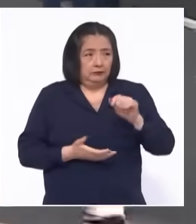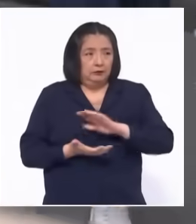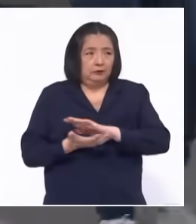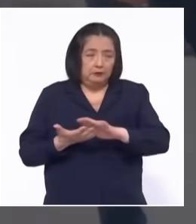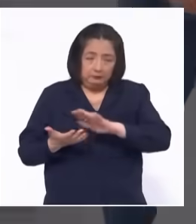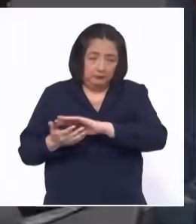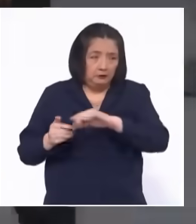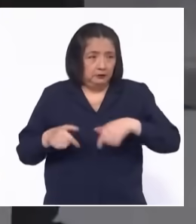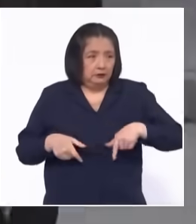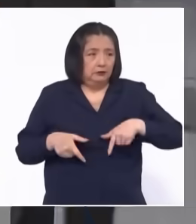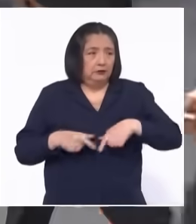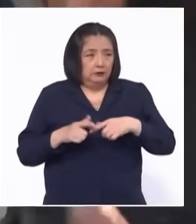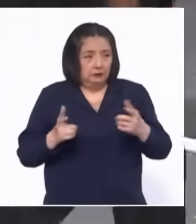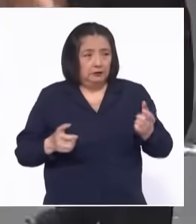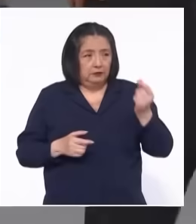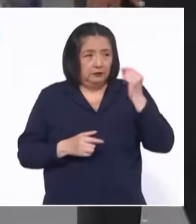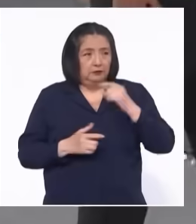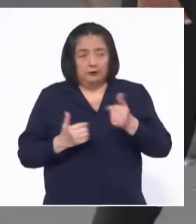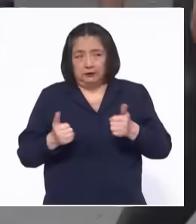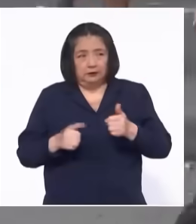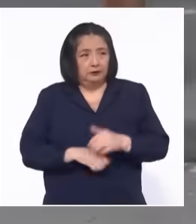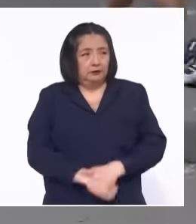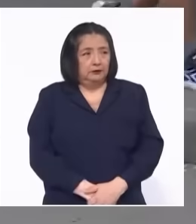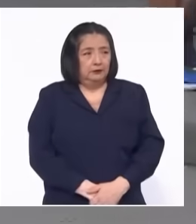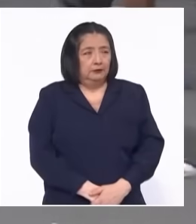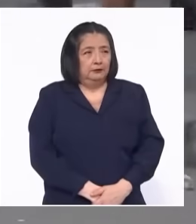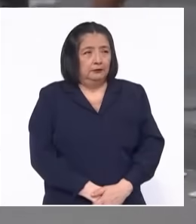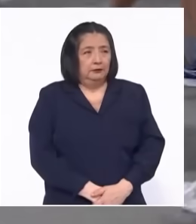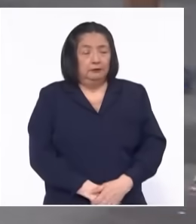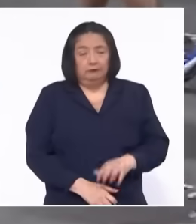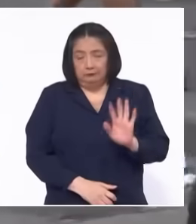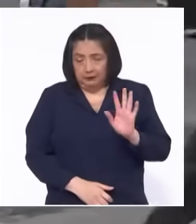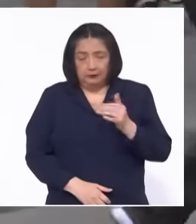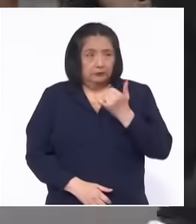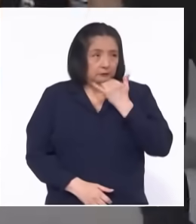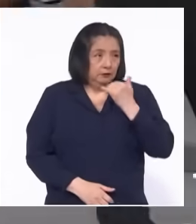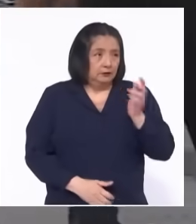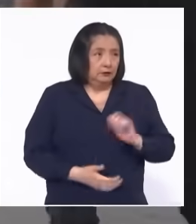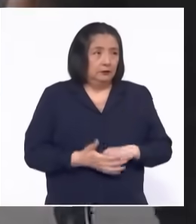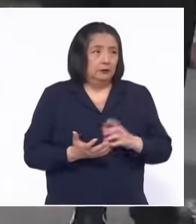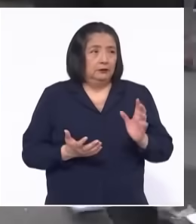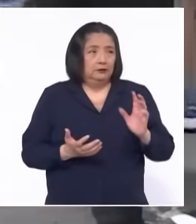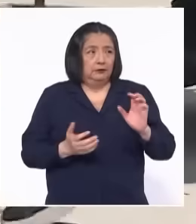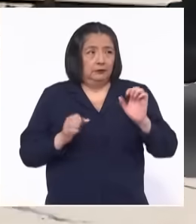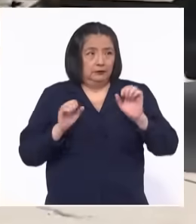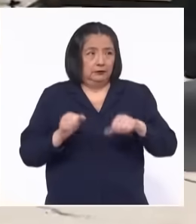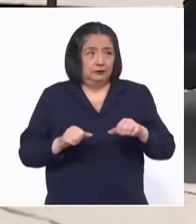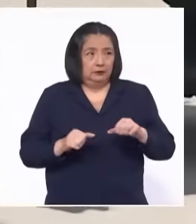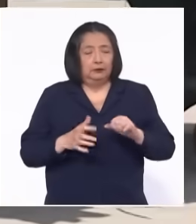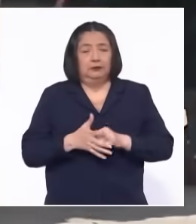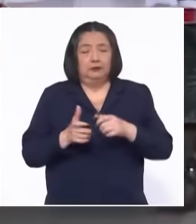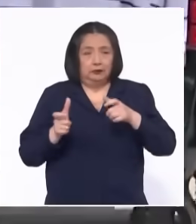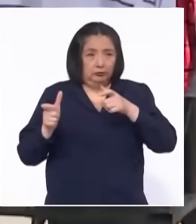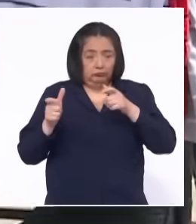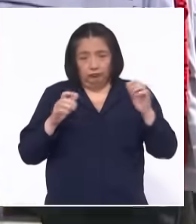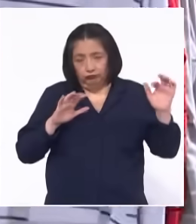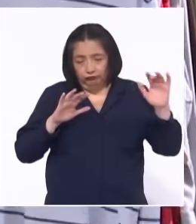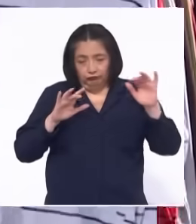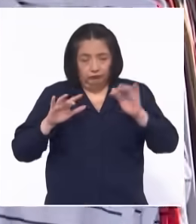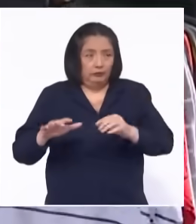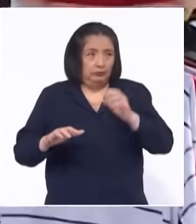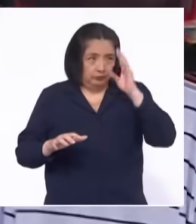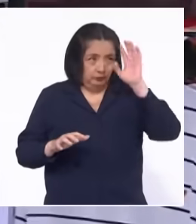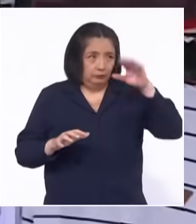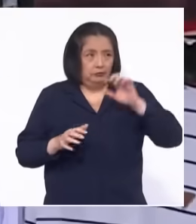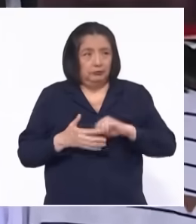limpieza, digamos, de esta parte de Gamarra. ¿Cómo está? Buenas tardes. Lo que pasa es que los operativos que se hagan son importantes, pero tienen que